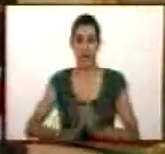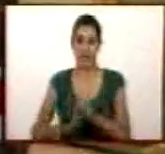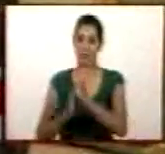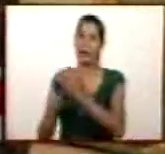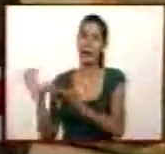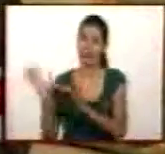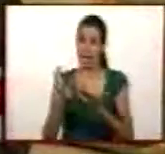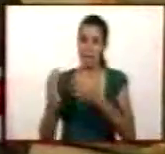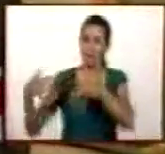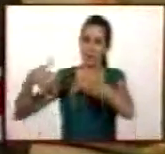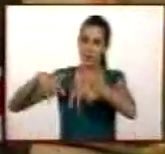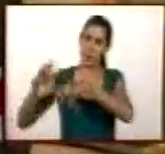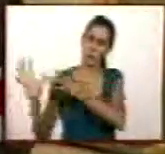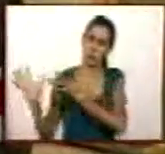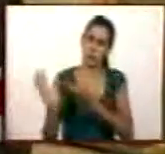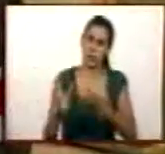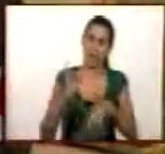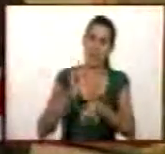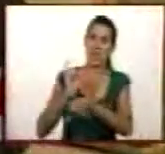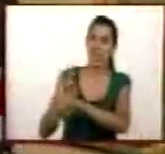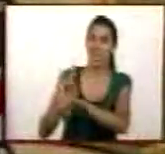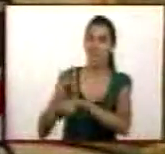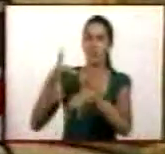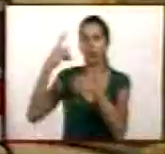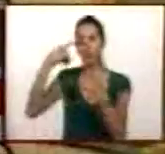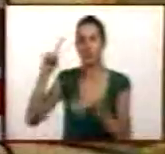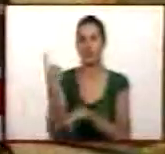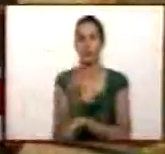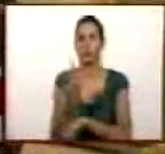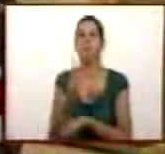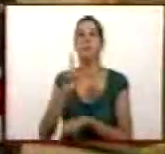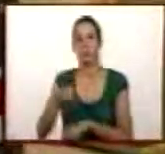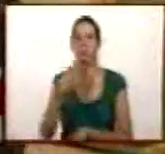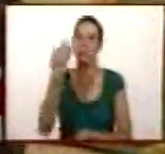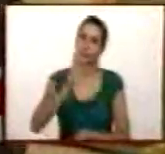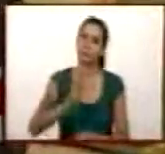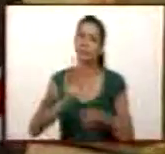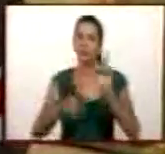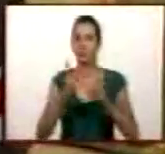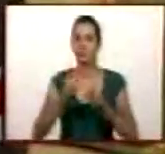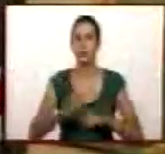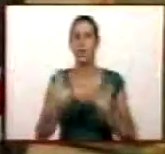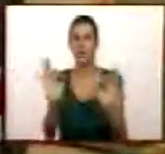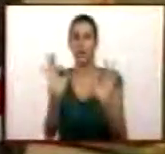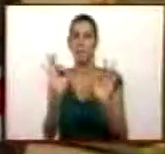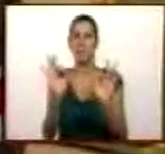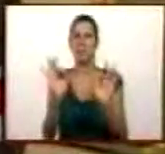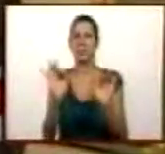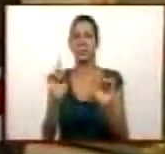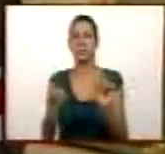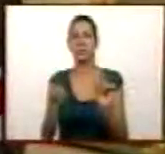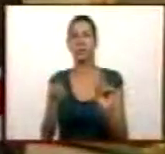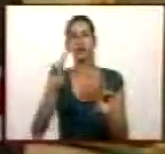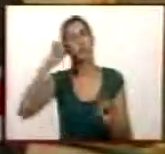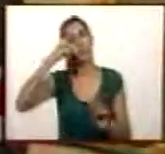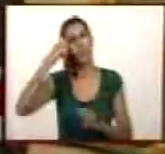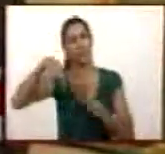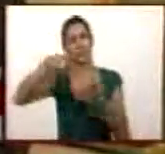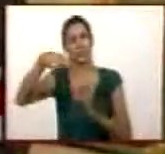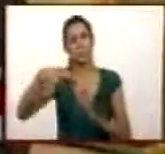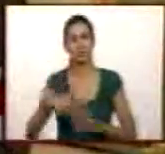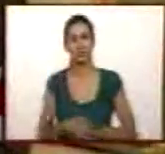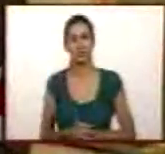palacio donde funciona el gobierno de la República Bolivariana de Venezuela, y especialmente a conmemorar la